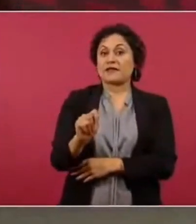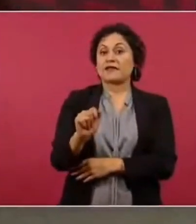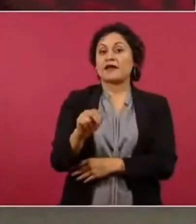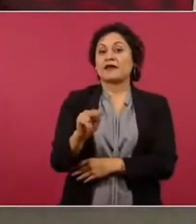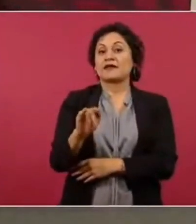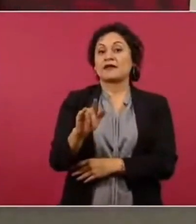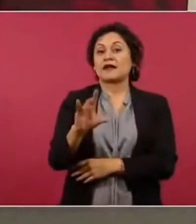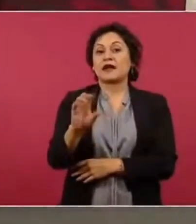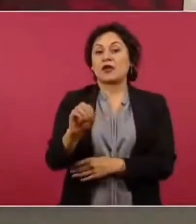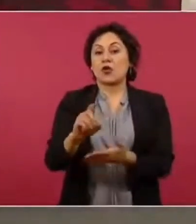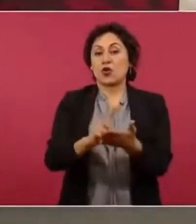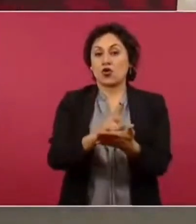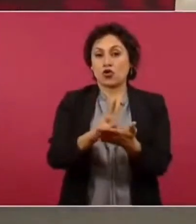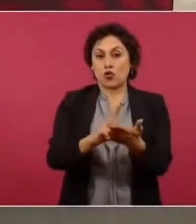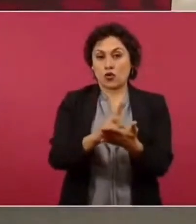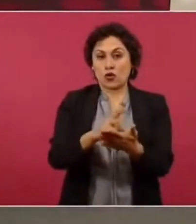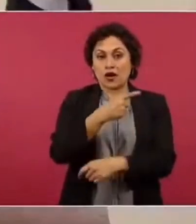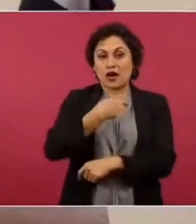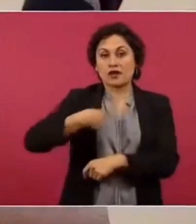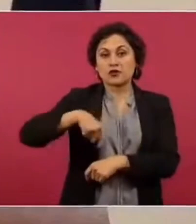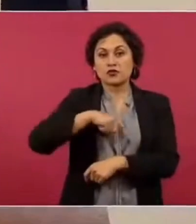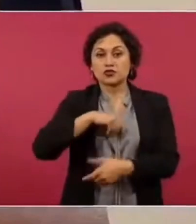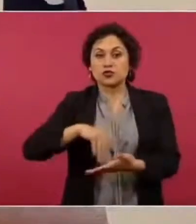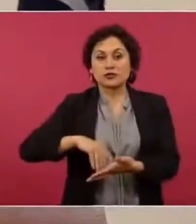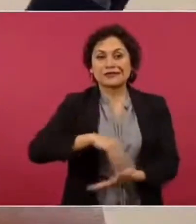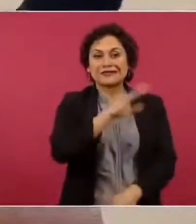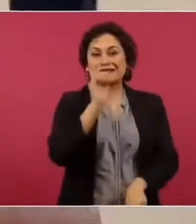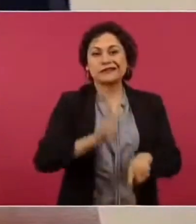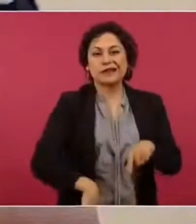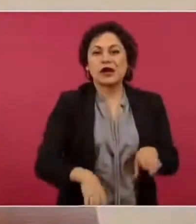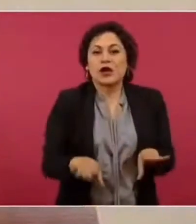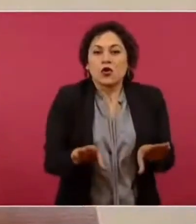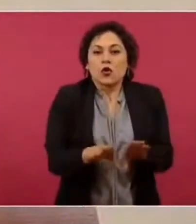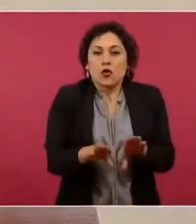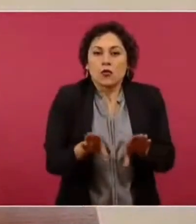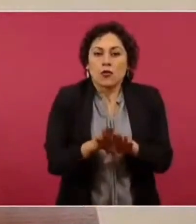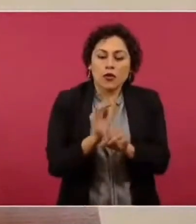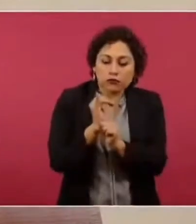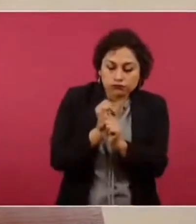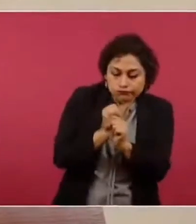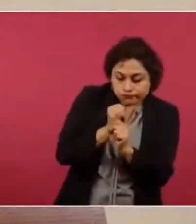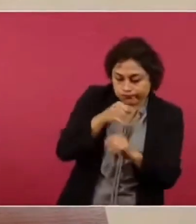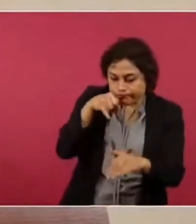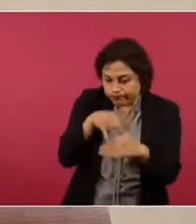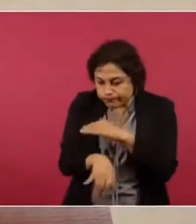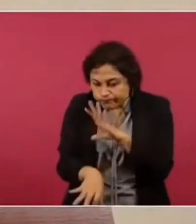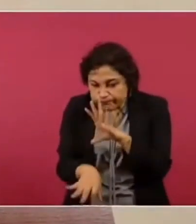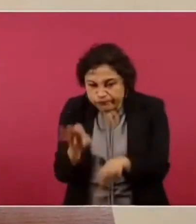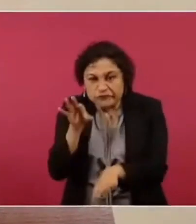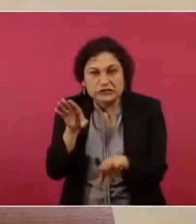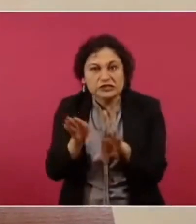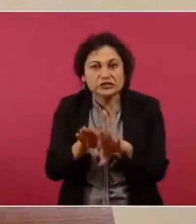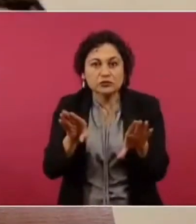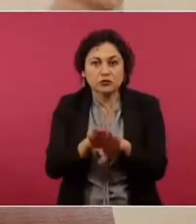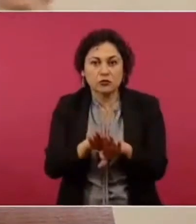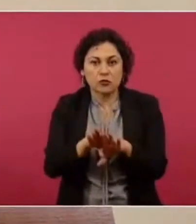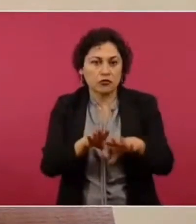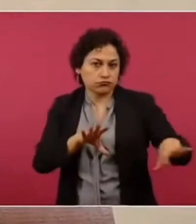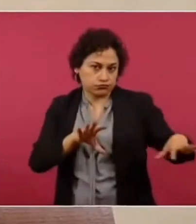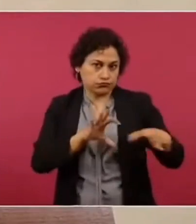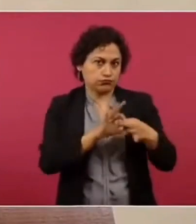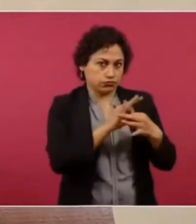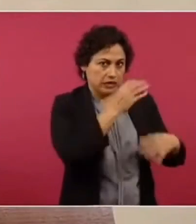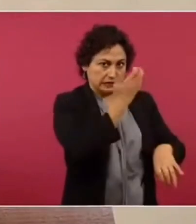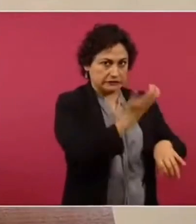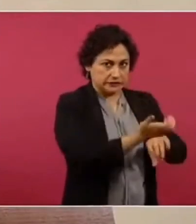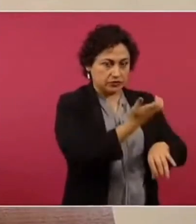las causas y también seguir ayudando, cooperando con el gobierno de Estados Unidos y sobre todo pensando en el pueblo